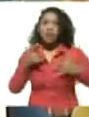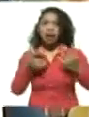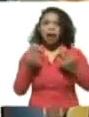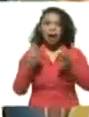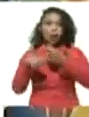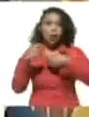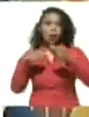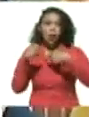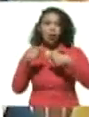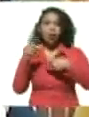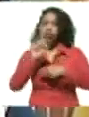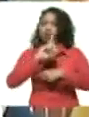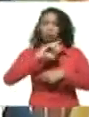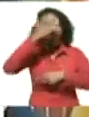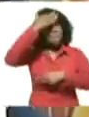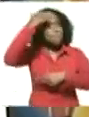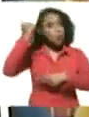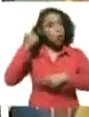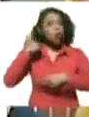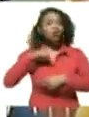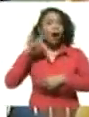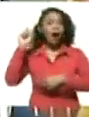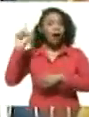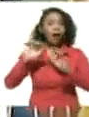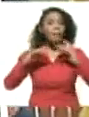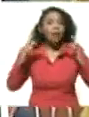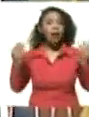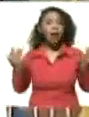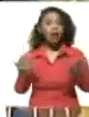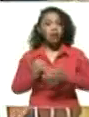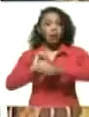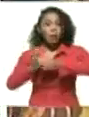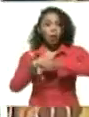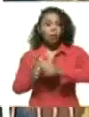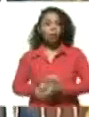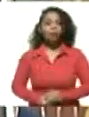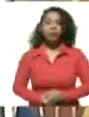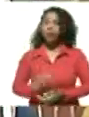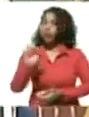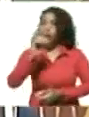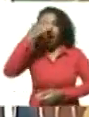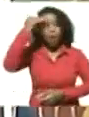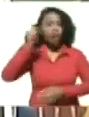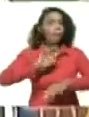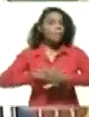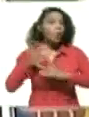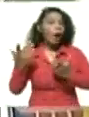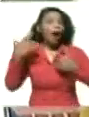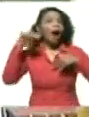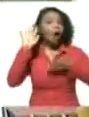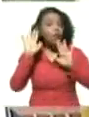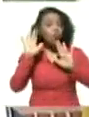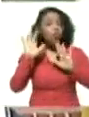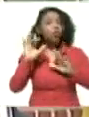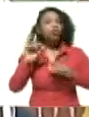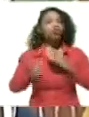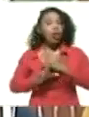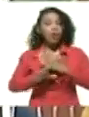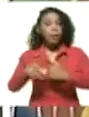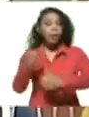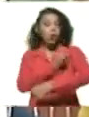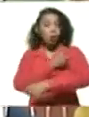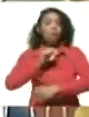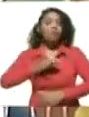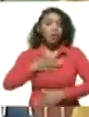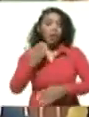no olvidemos que está la pandemia de kobe 19 no lo olvidemos porque incluso vacunados podemos